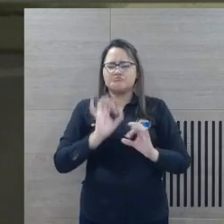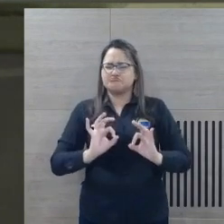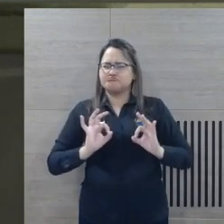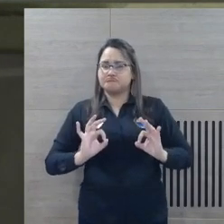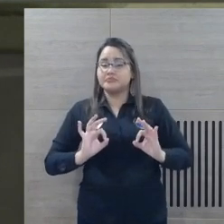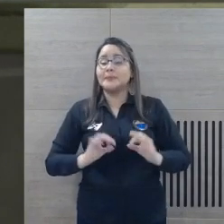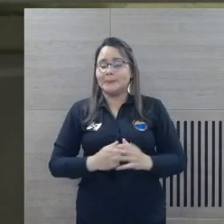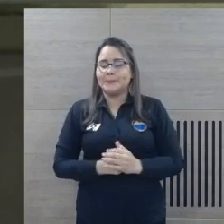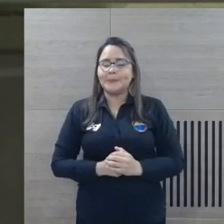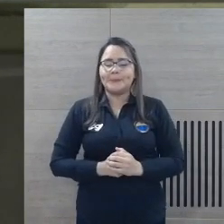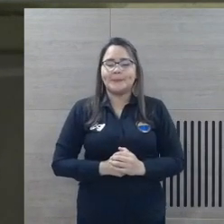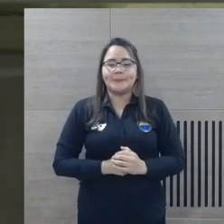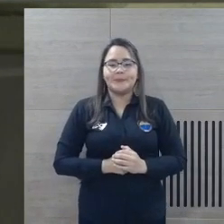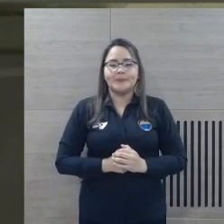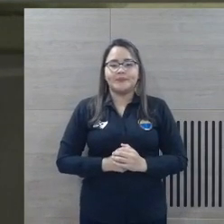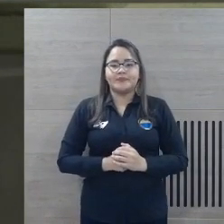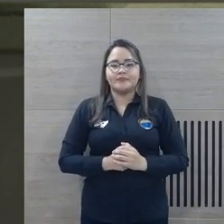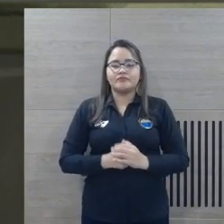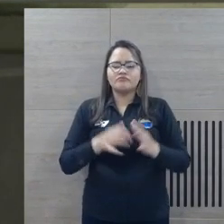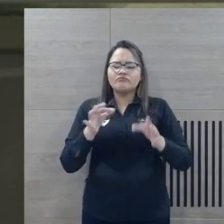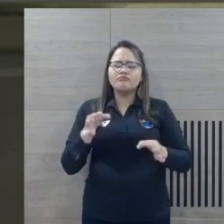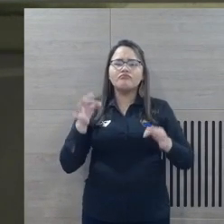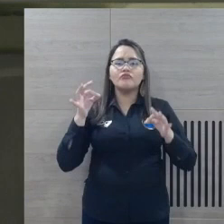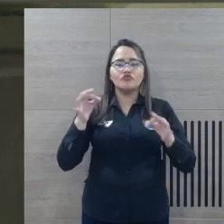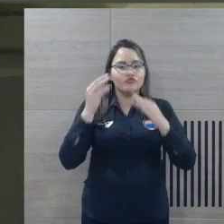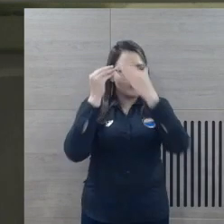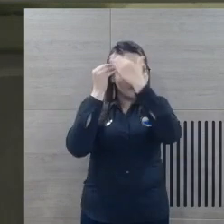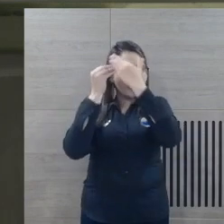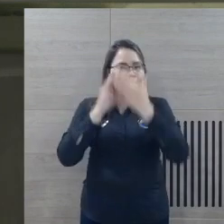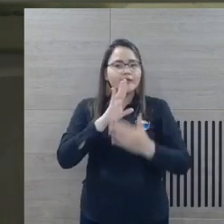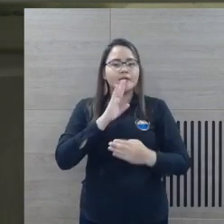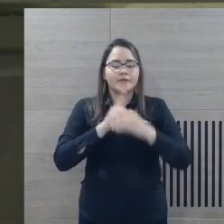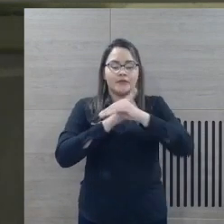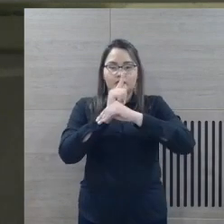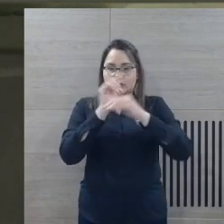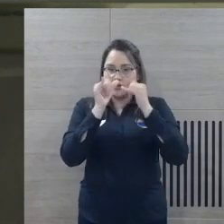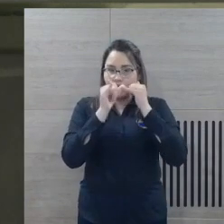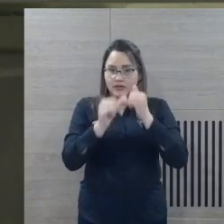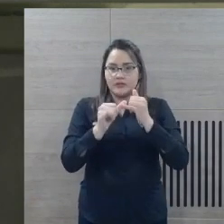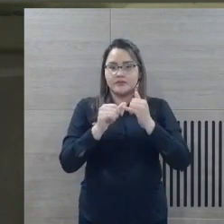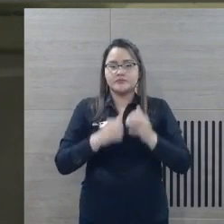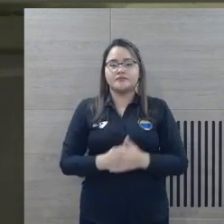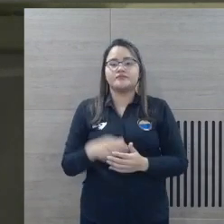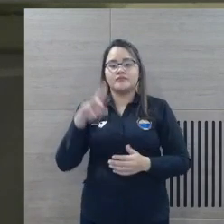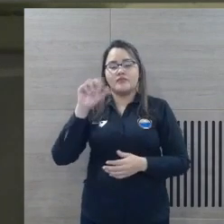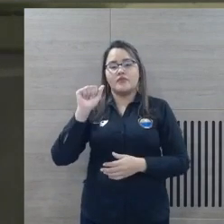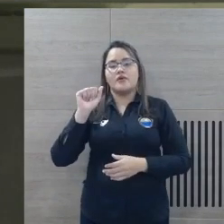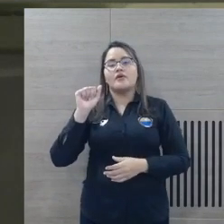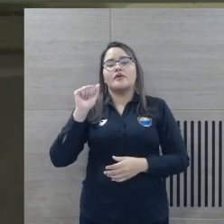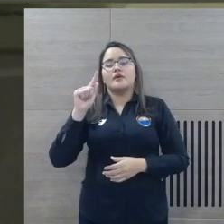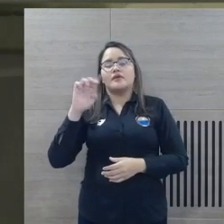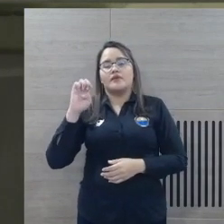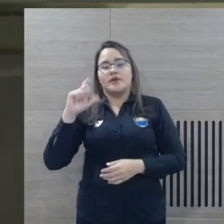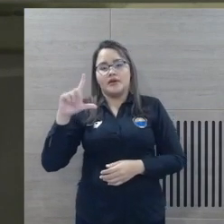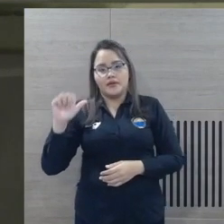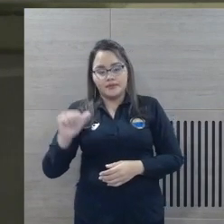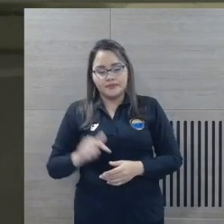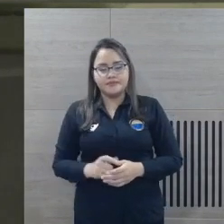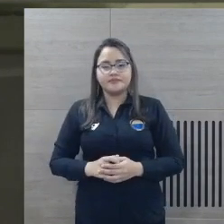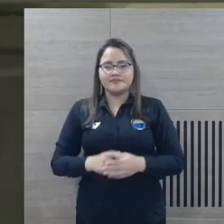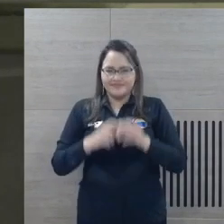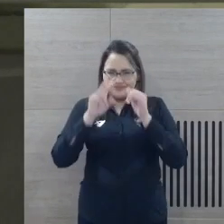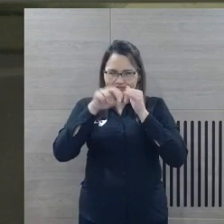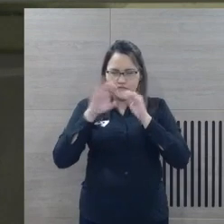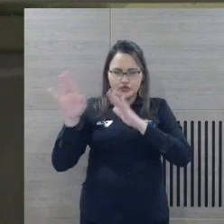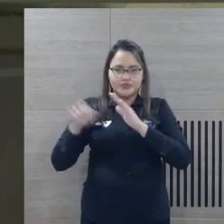Facultad de Ingeniería, Ingeniero Agrónomo, Rafael Enrique Haidar Márquez. Ingeniero de Sistemas, Omar Yesid Reyes Tolosa. Ingeniero